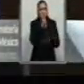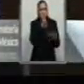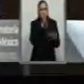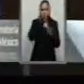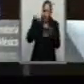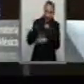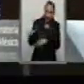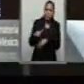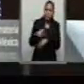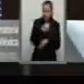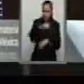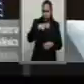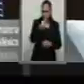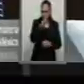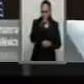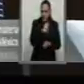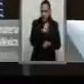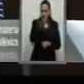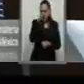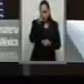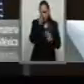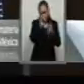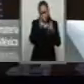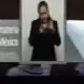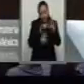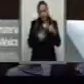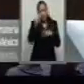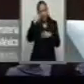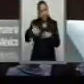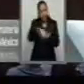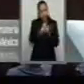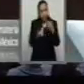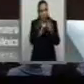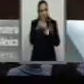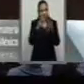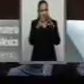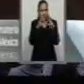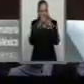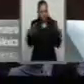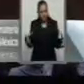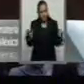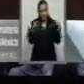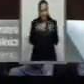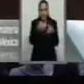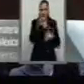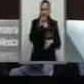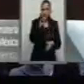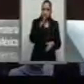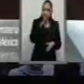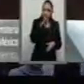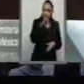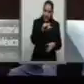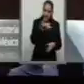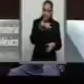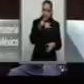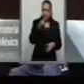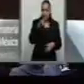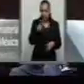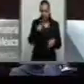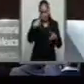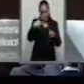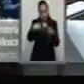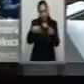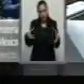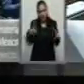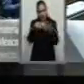El PRD dice sí a la transformación de su actual Asamblea Legislativa en una legislatura de la ciudad, con derechos iguales a los de